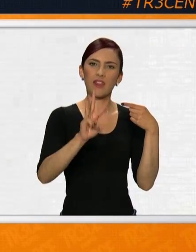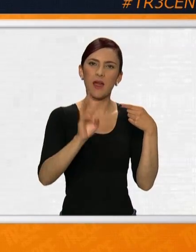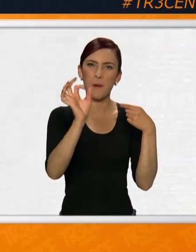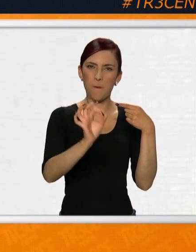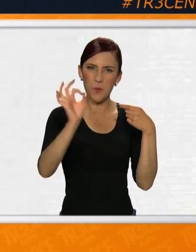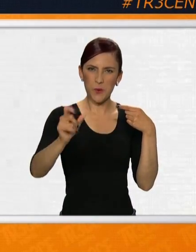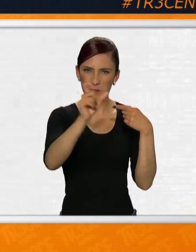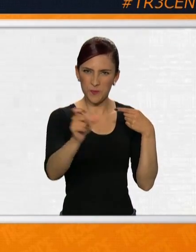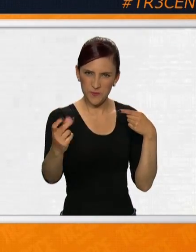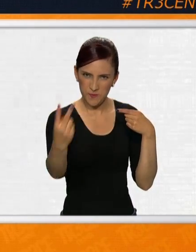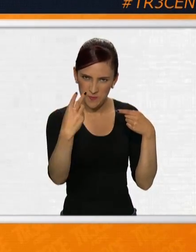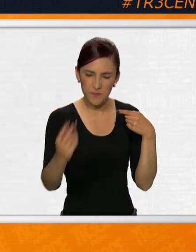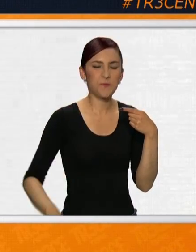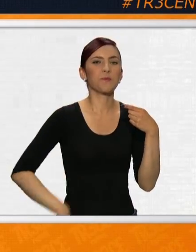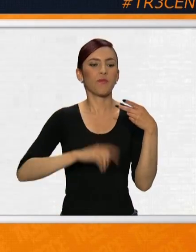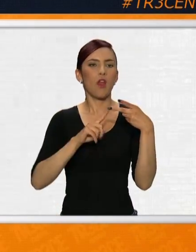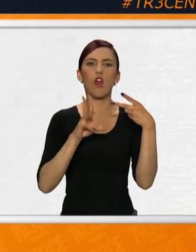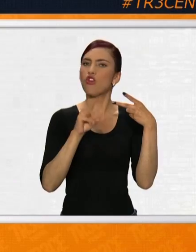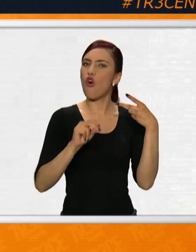33% de los televidentes. No,